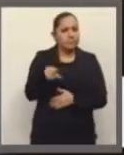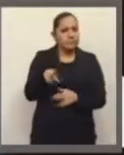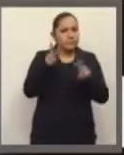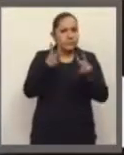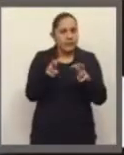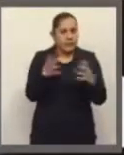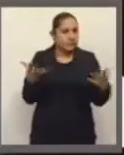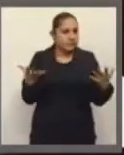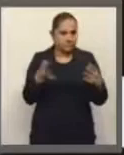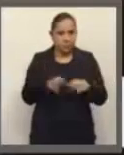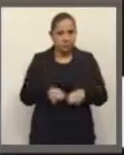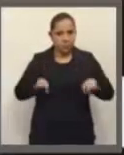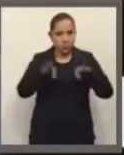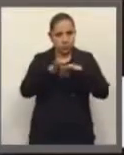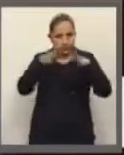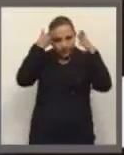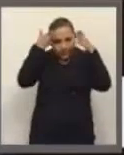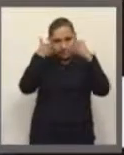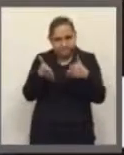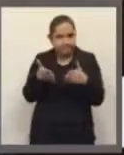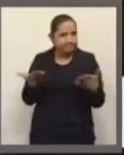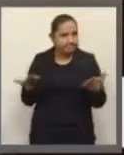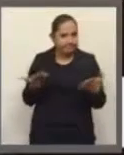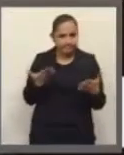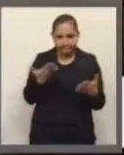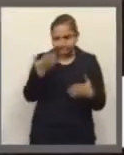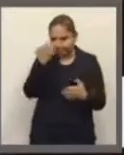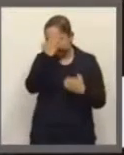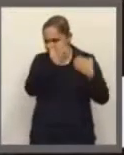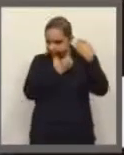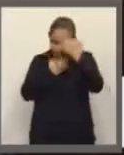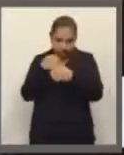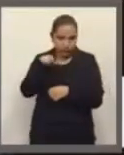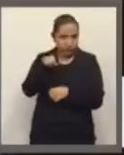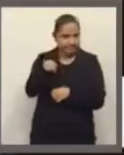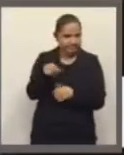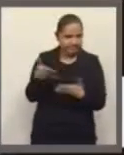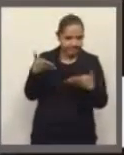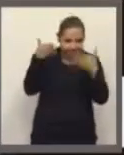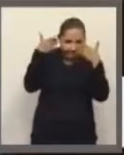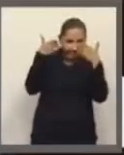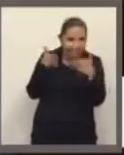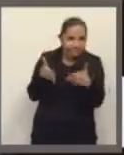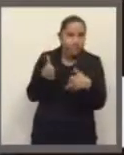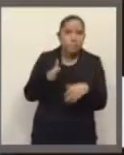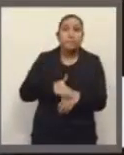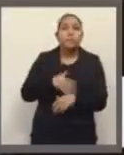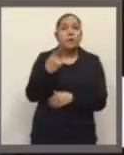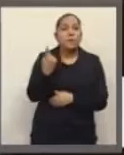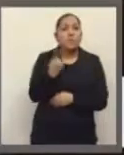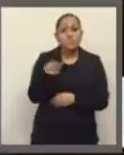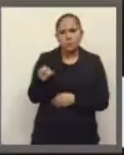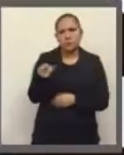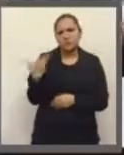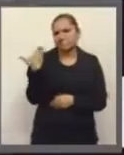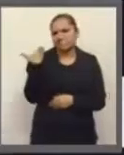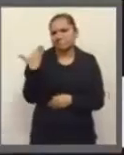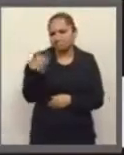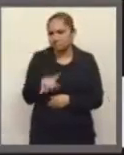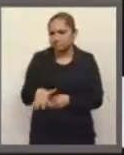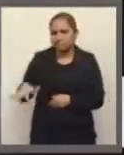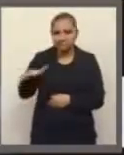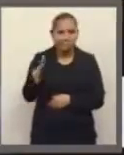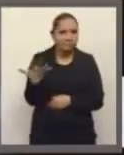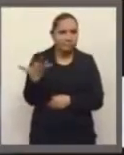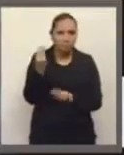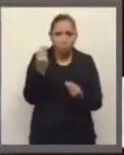región requiere de fuertes acciones en esa materia por los altos índices delictivos y